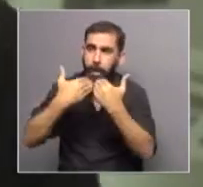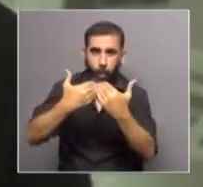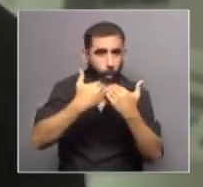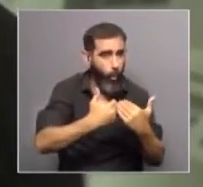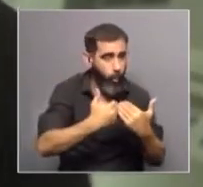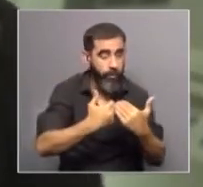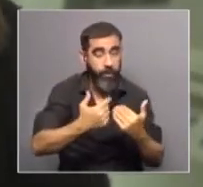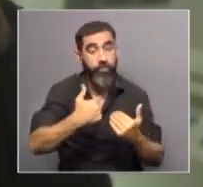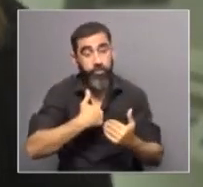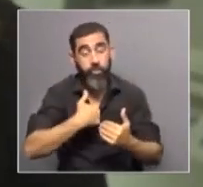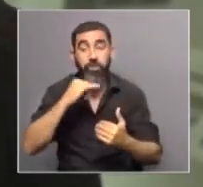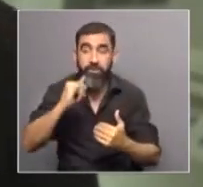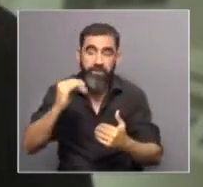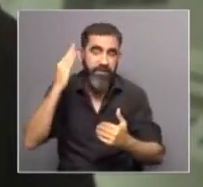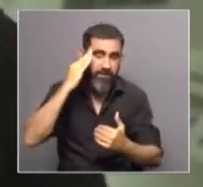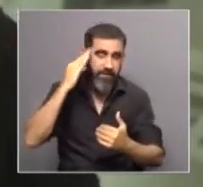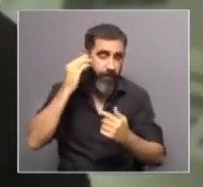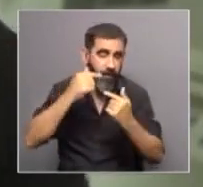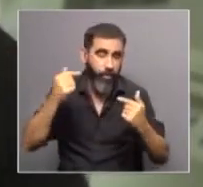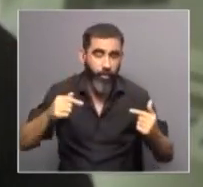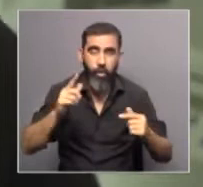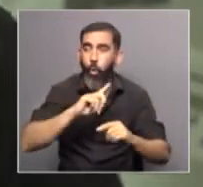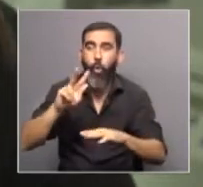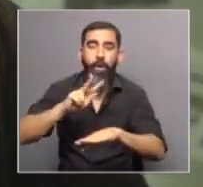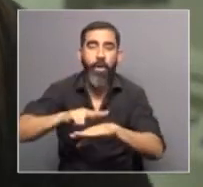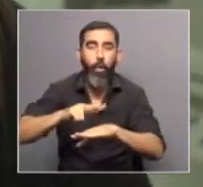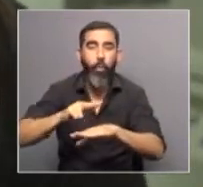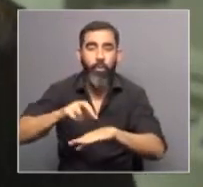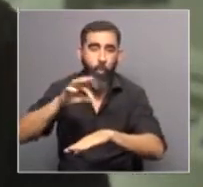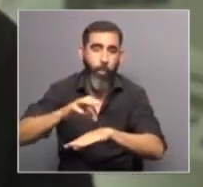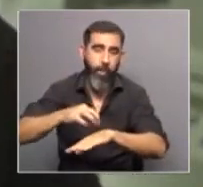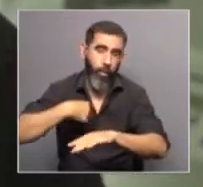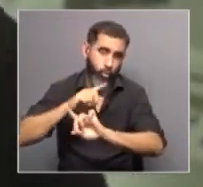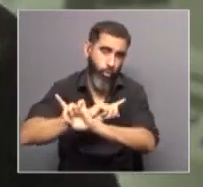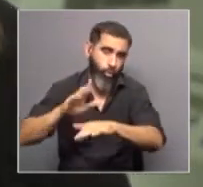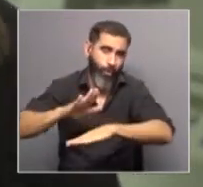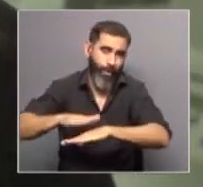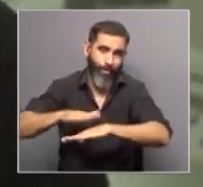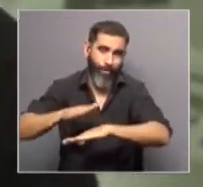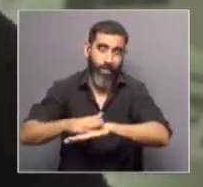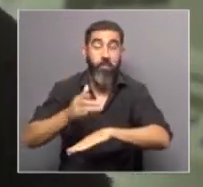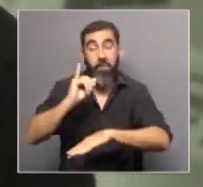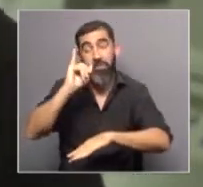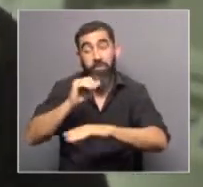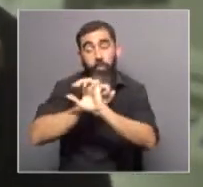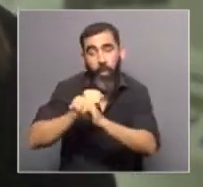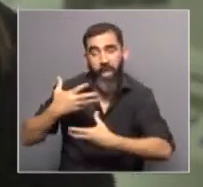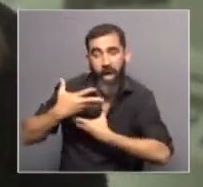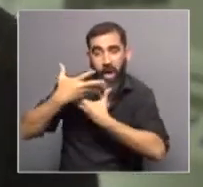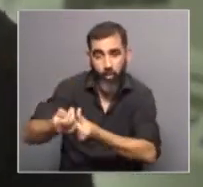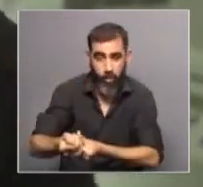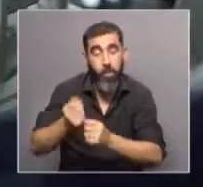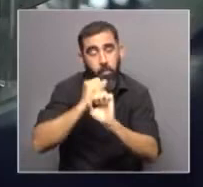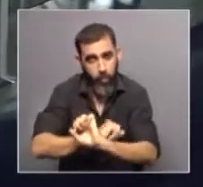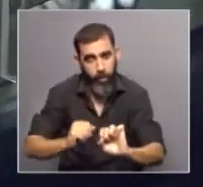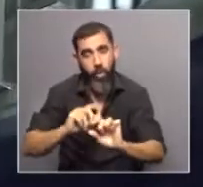consultaba, y yo en la medida de lo que yo sabía, obviamente no iba a dar una recomendación médica porque no me corresponde, pero en la medida de lo que podía ayudar, y sobre todo